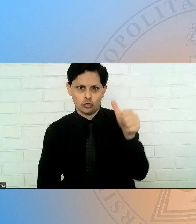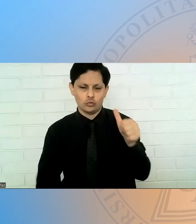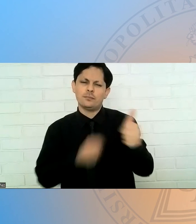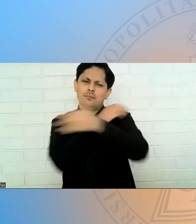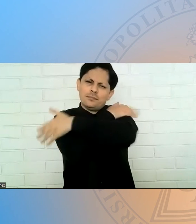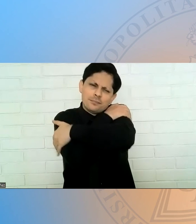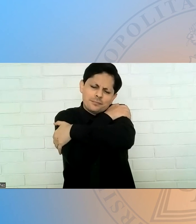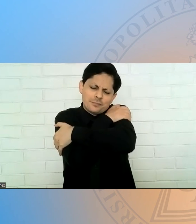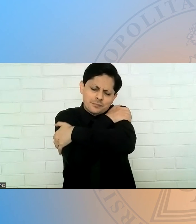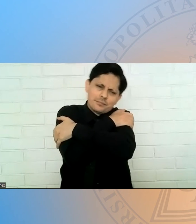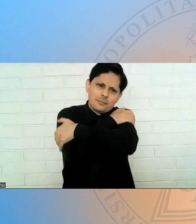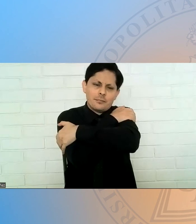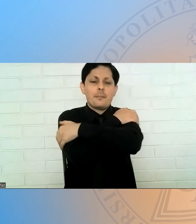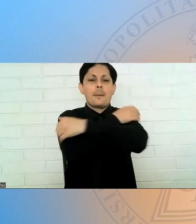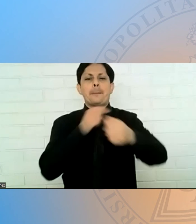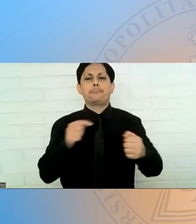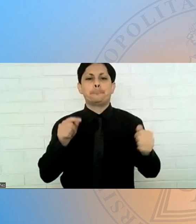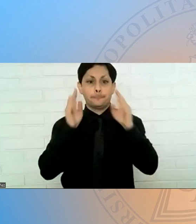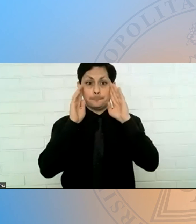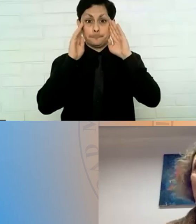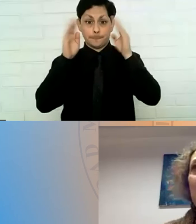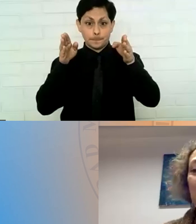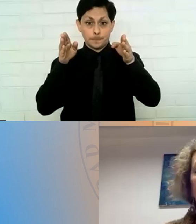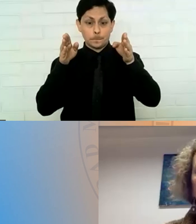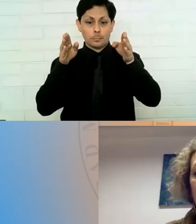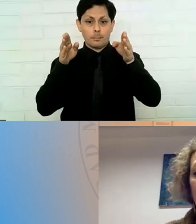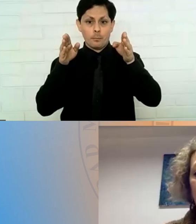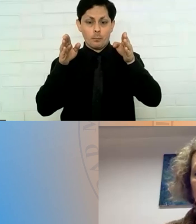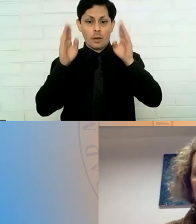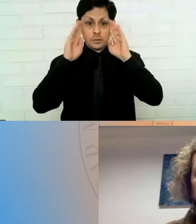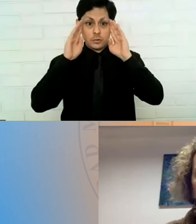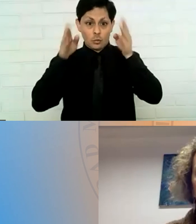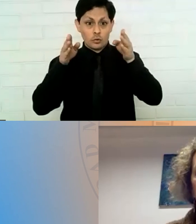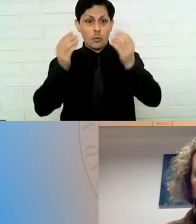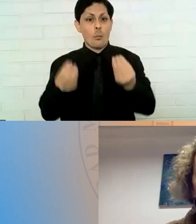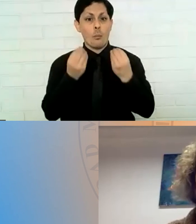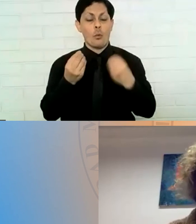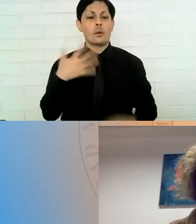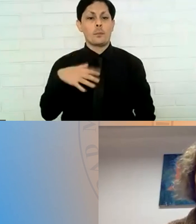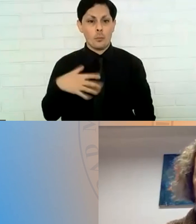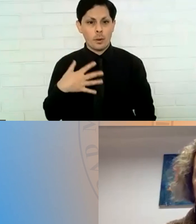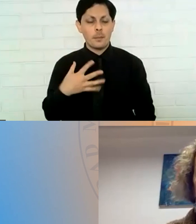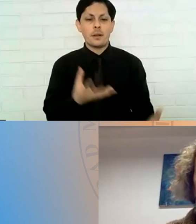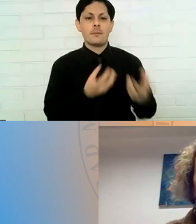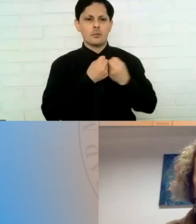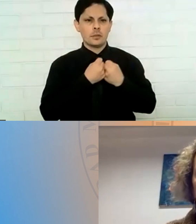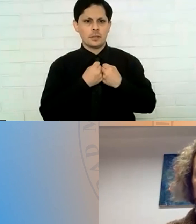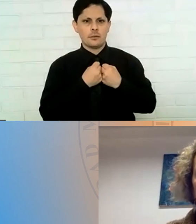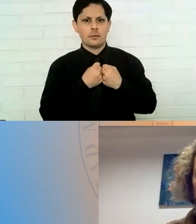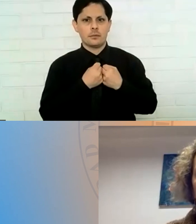participado, los que han estado atentos. Ha sido sin duda un encuentro muy importante, nutritivo, ¿sí?